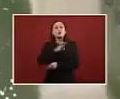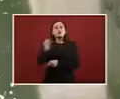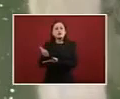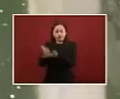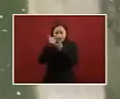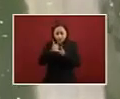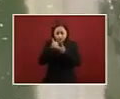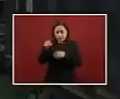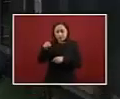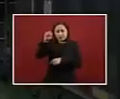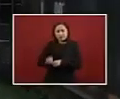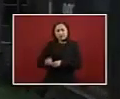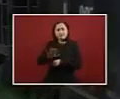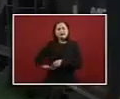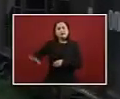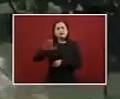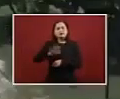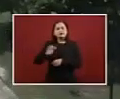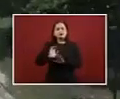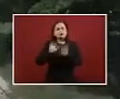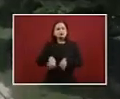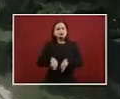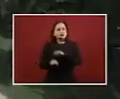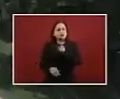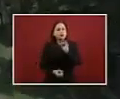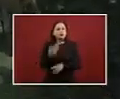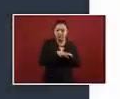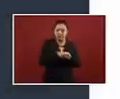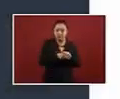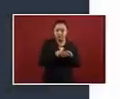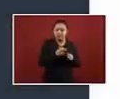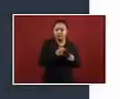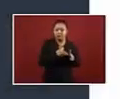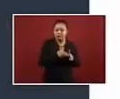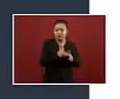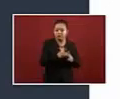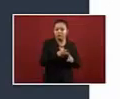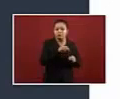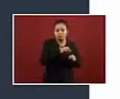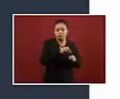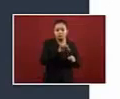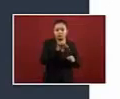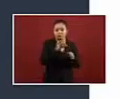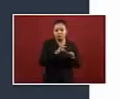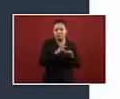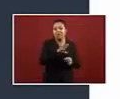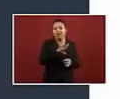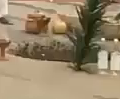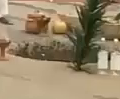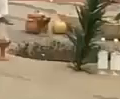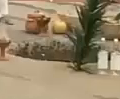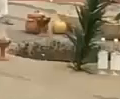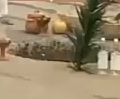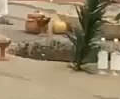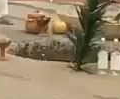datos personales para que ellos ubiquen dónde estoy, y a partir de allá hacer una propuesta de protección.